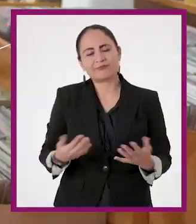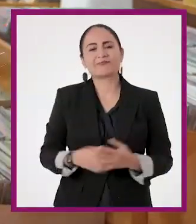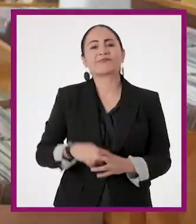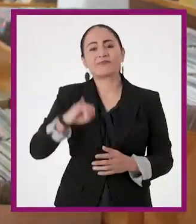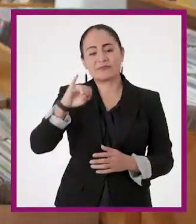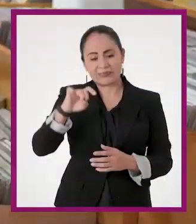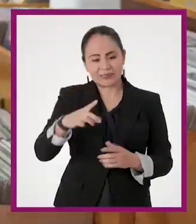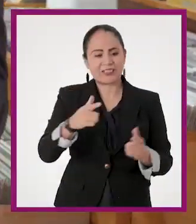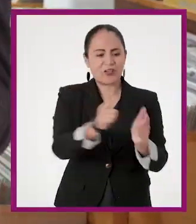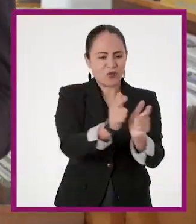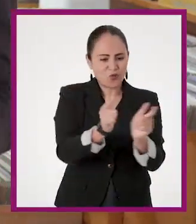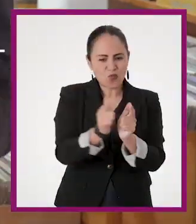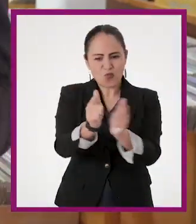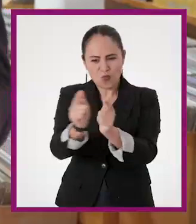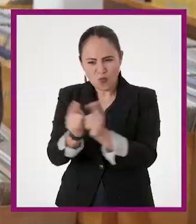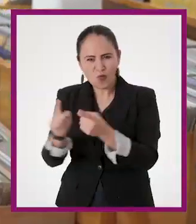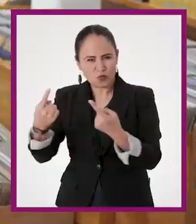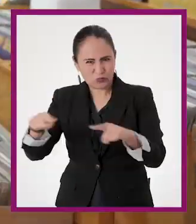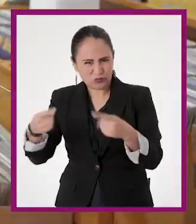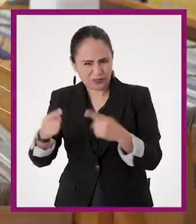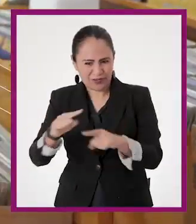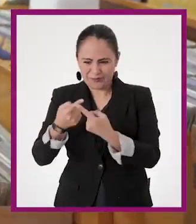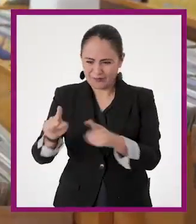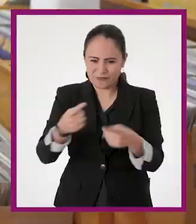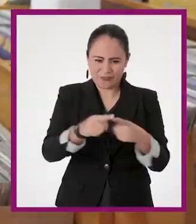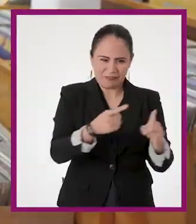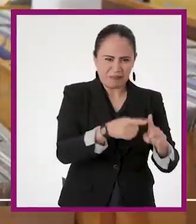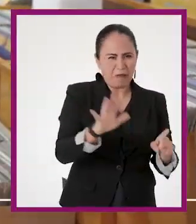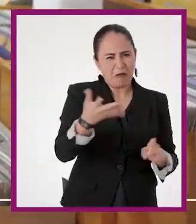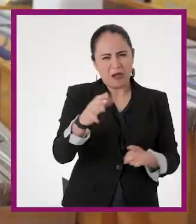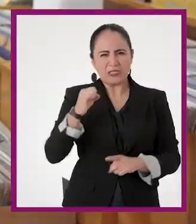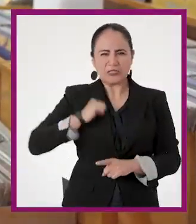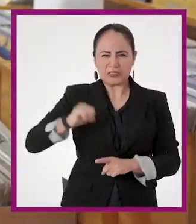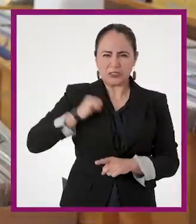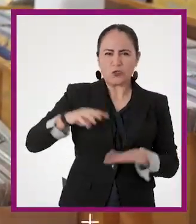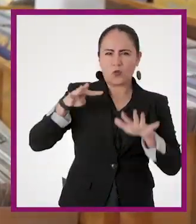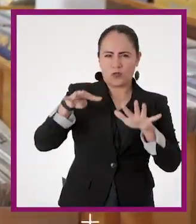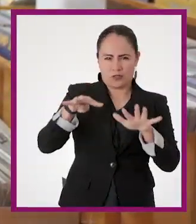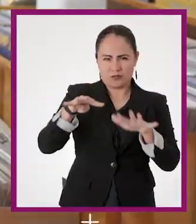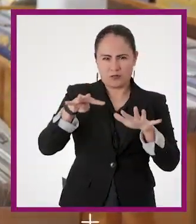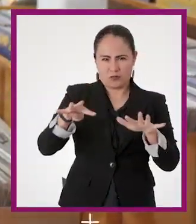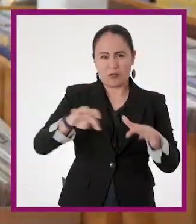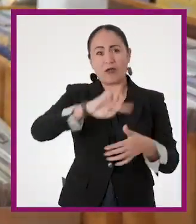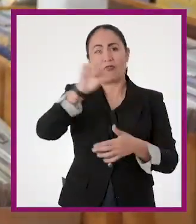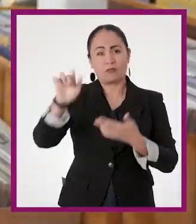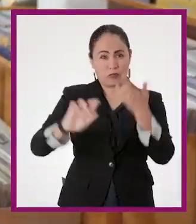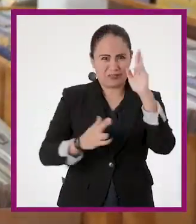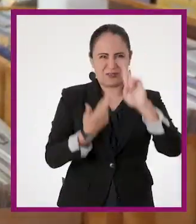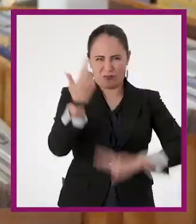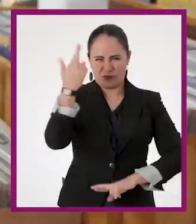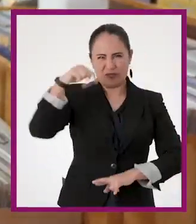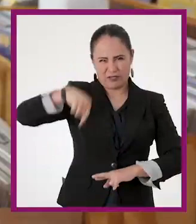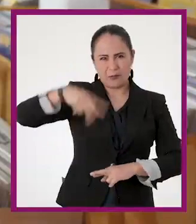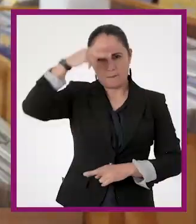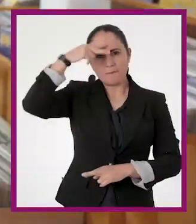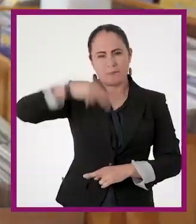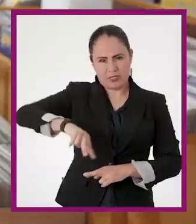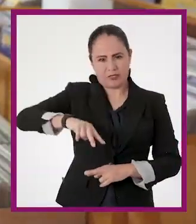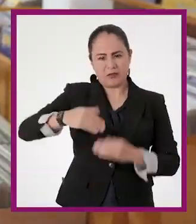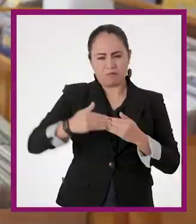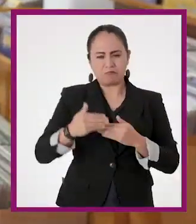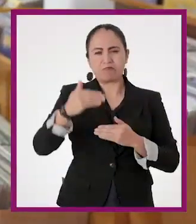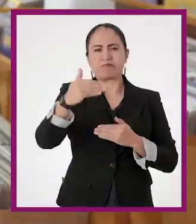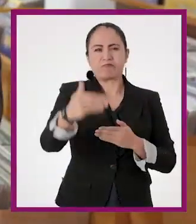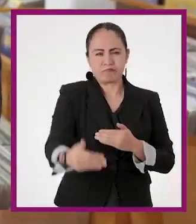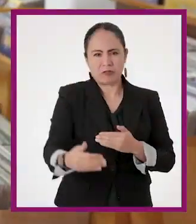bueno, el caso es que todos estos géneros se fueron consolidando a lo largo del siglo XIX y ya para la época de la Revolución Mexicana, un